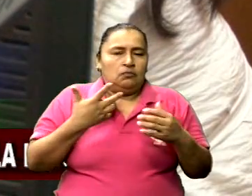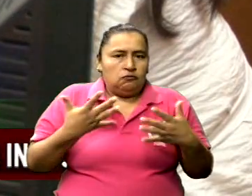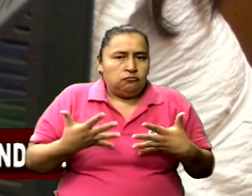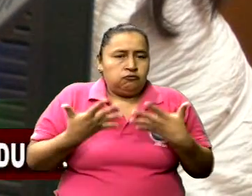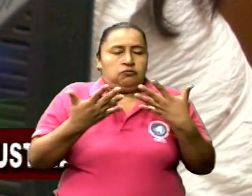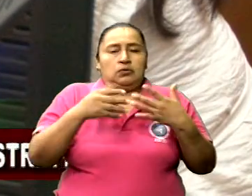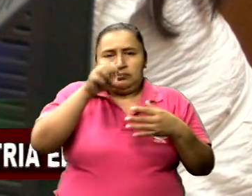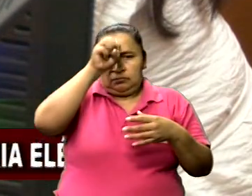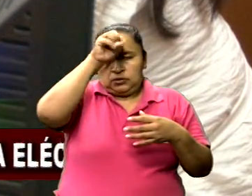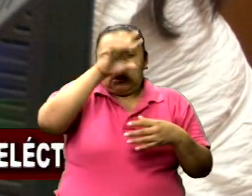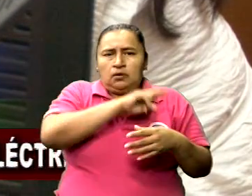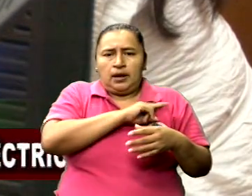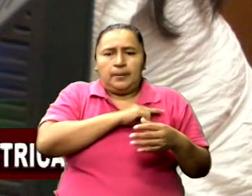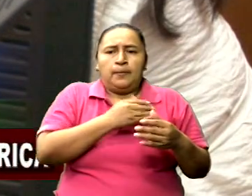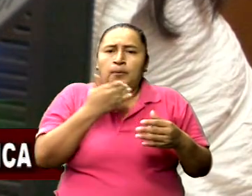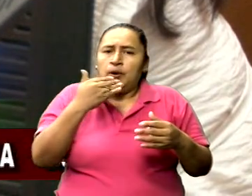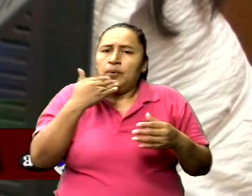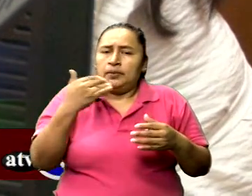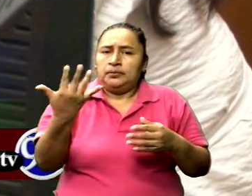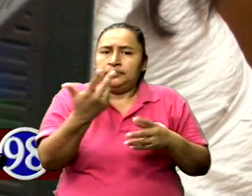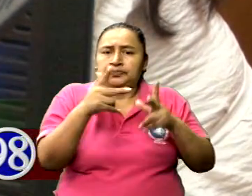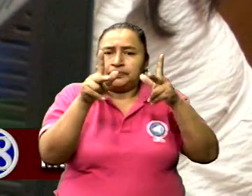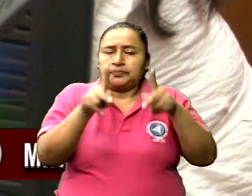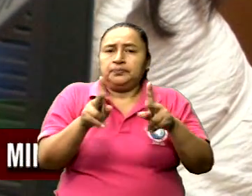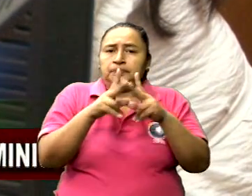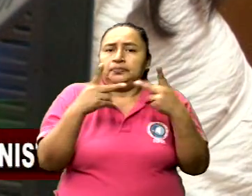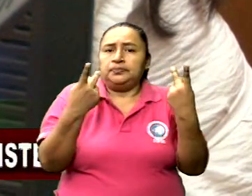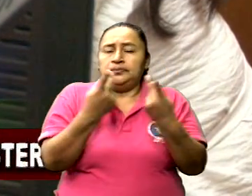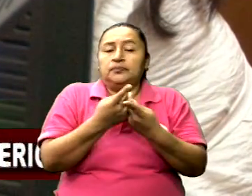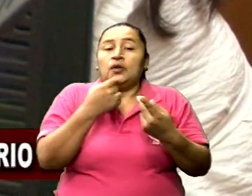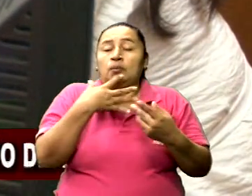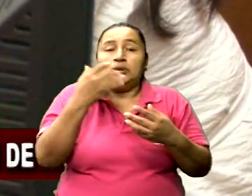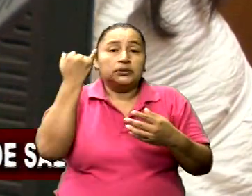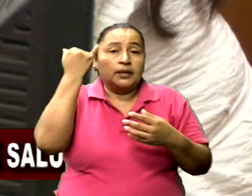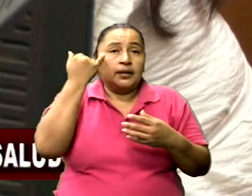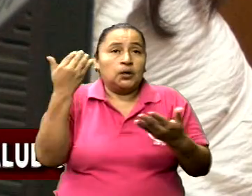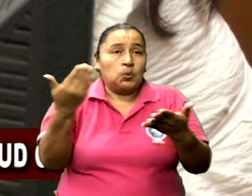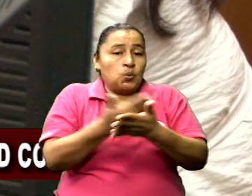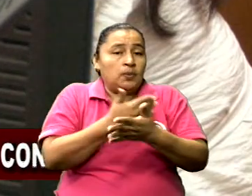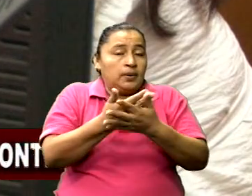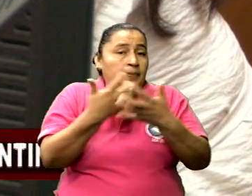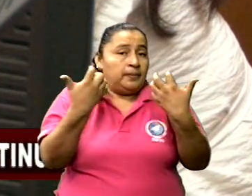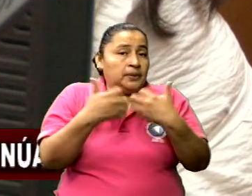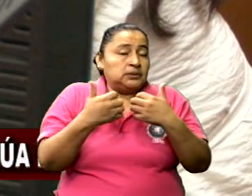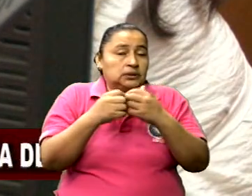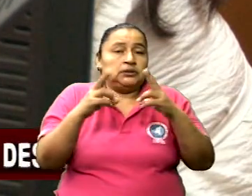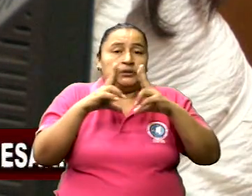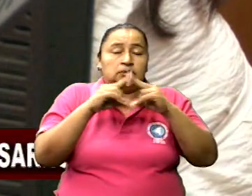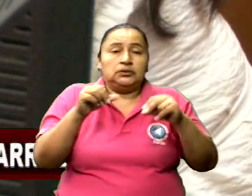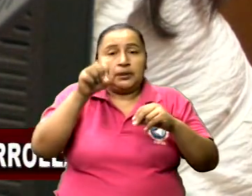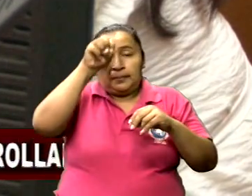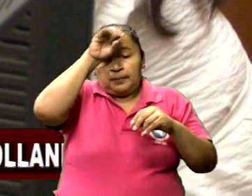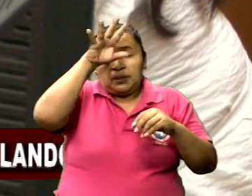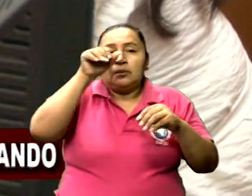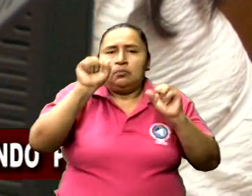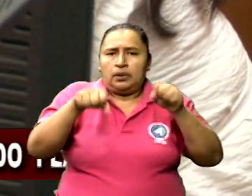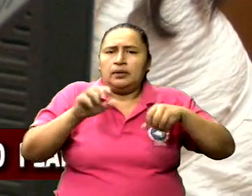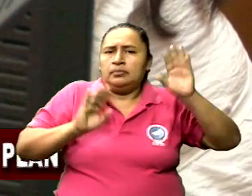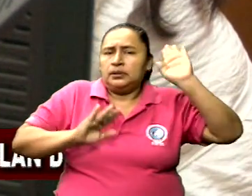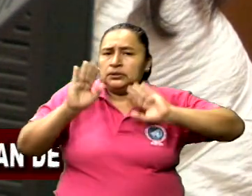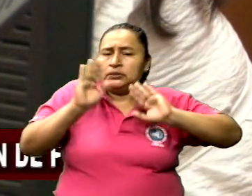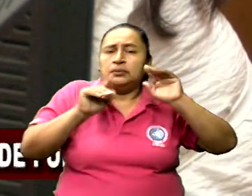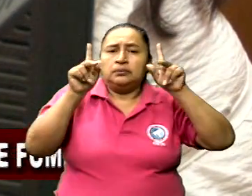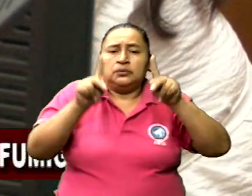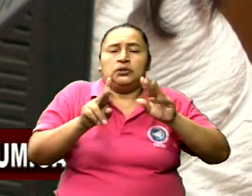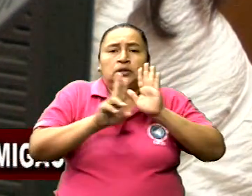ser aprovechado con más beneficios para el pueblo, y es por eso que se propone la creación de la empresa nicaragüense de minas, que pueda participar